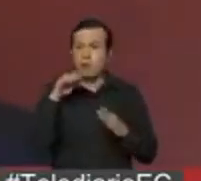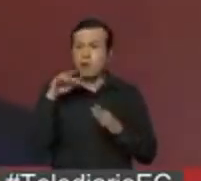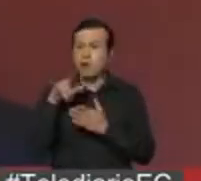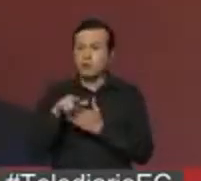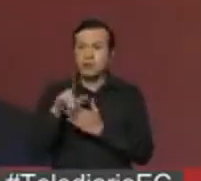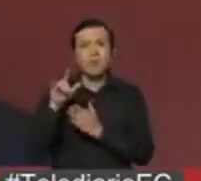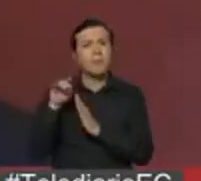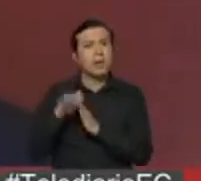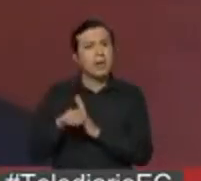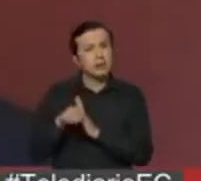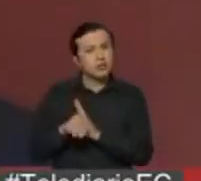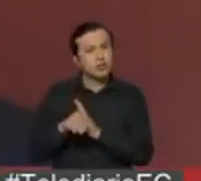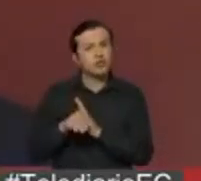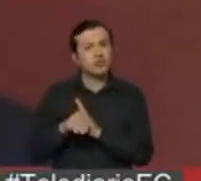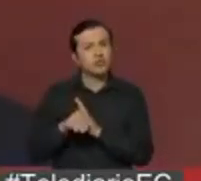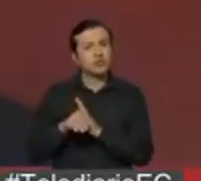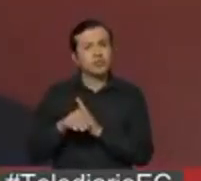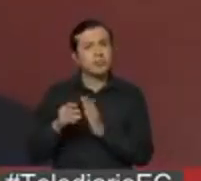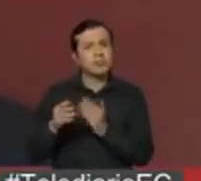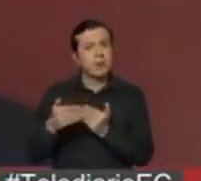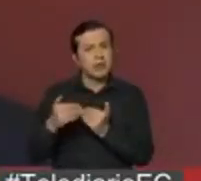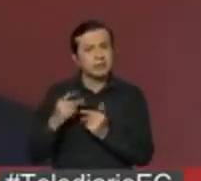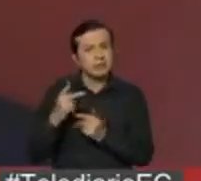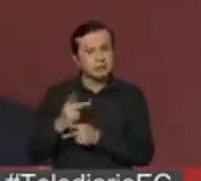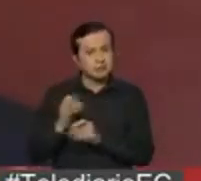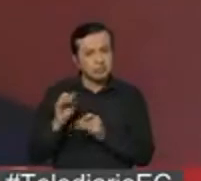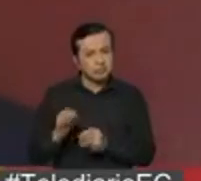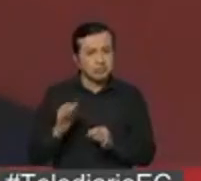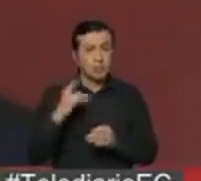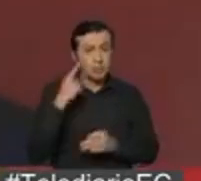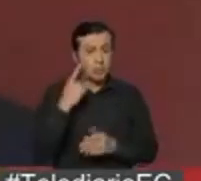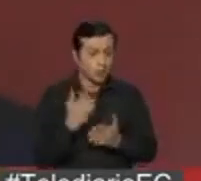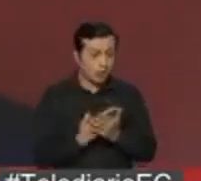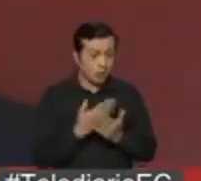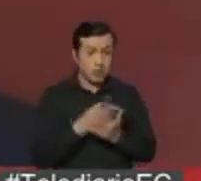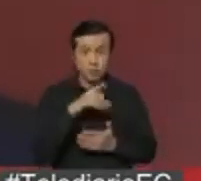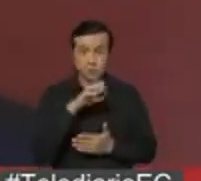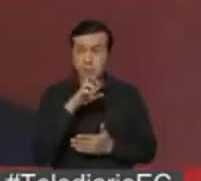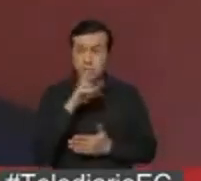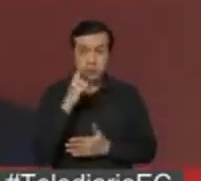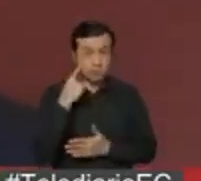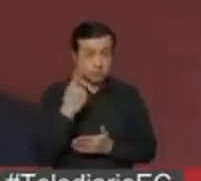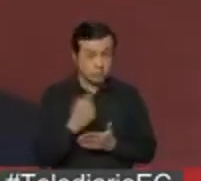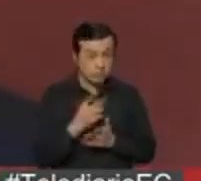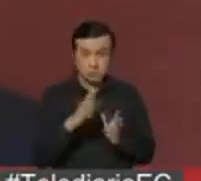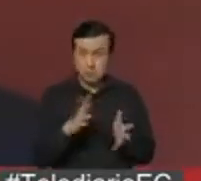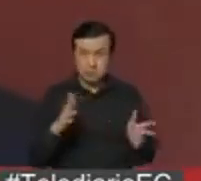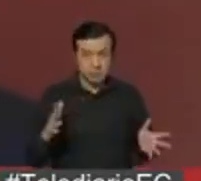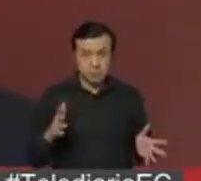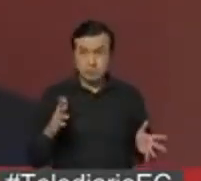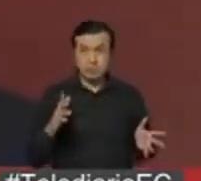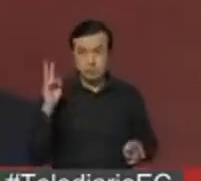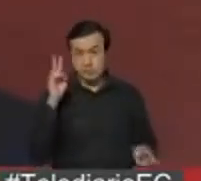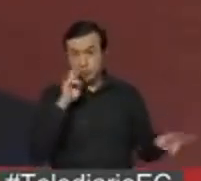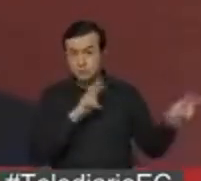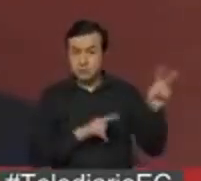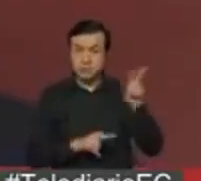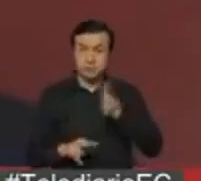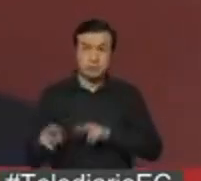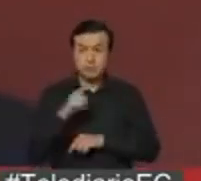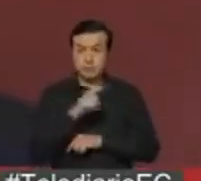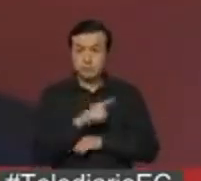ese sentido, las pruebas PCR no garantizan absolutamente nada, porque tampoco le toman pruebas cuando viaja